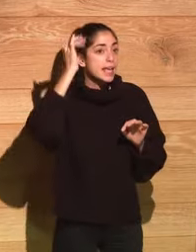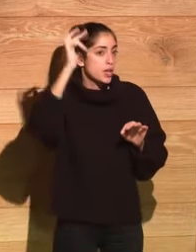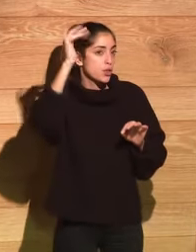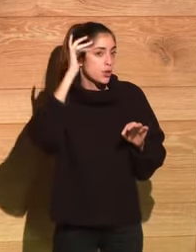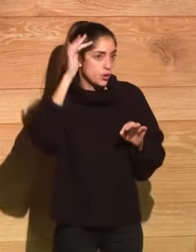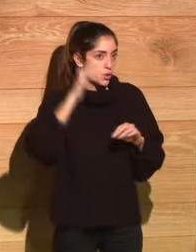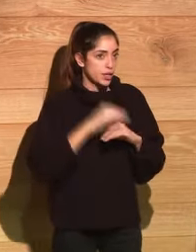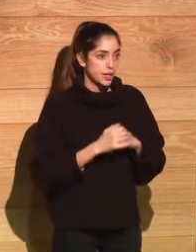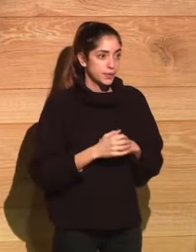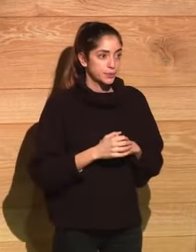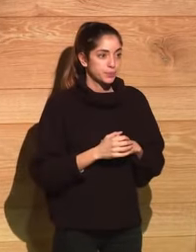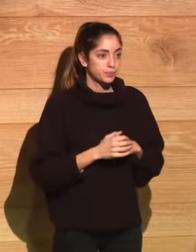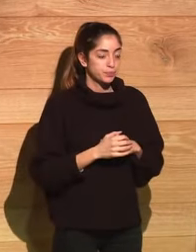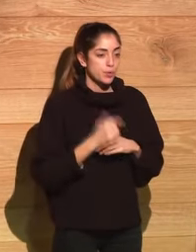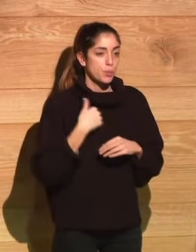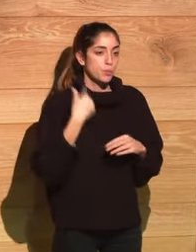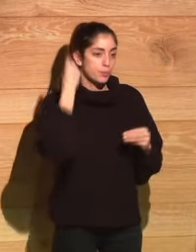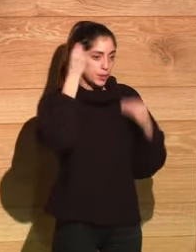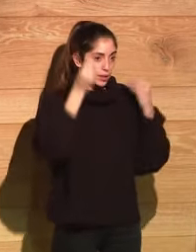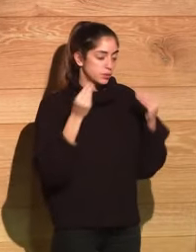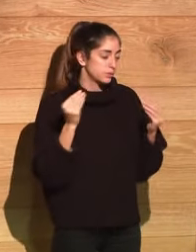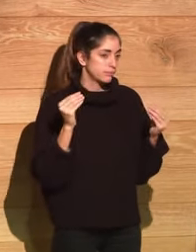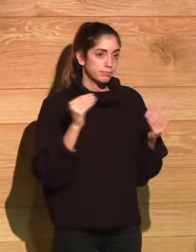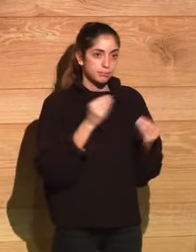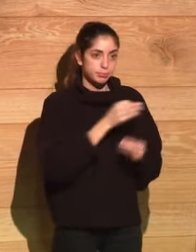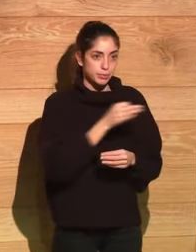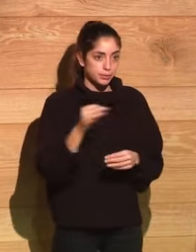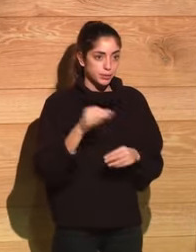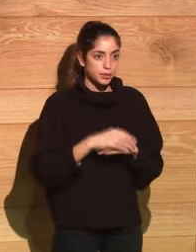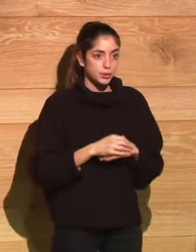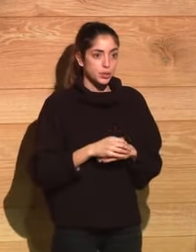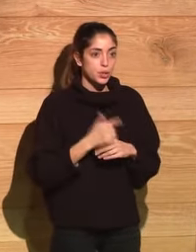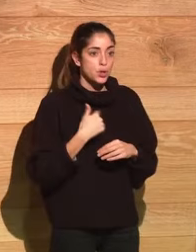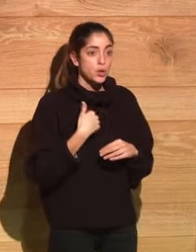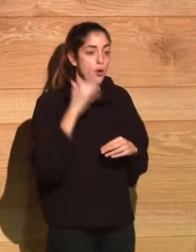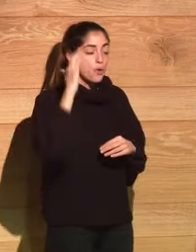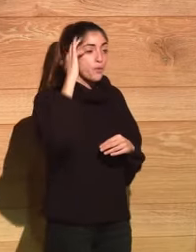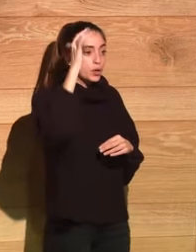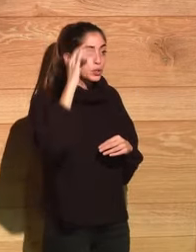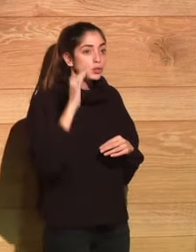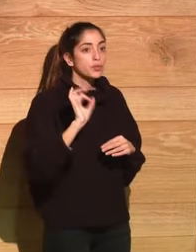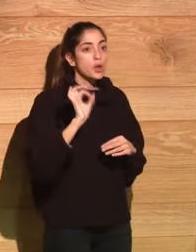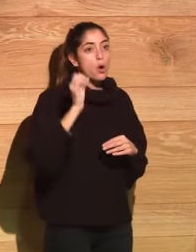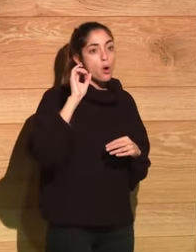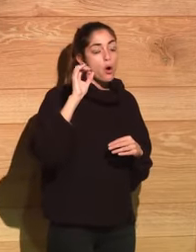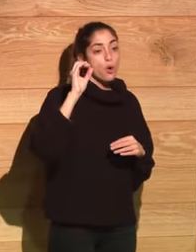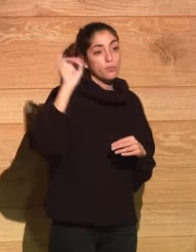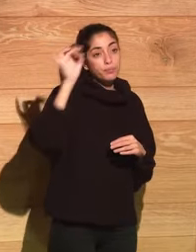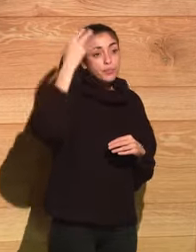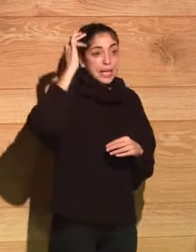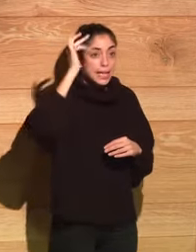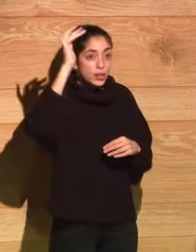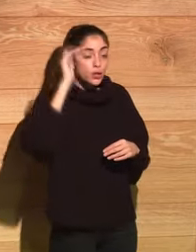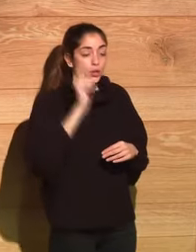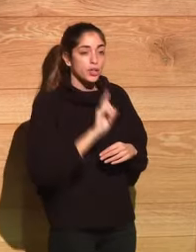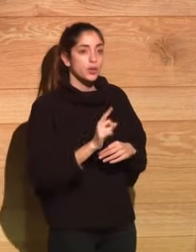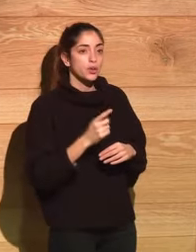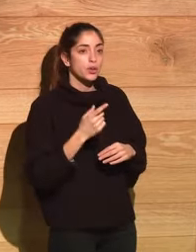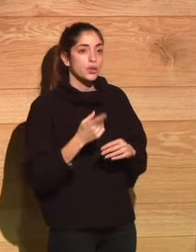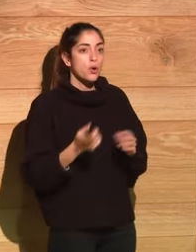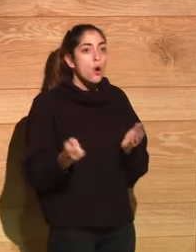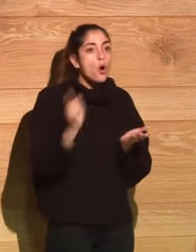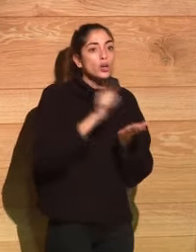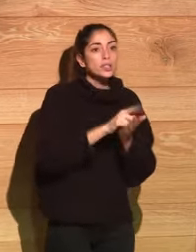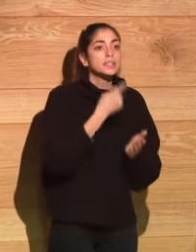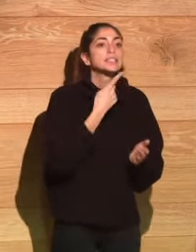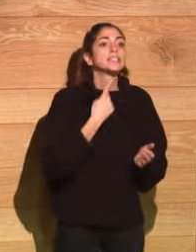ecuánimes. Muy acertados. Pues yo no me quedo ni con filosofía ni con ideología, vuelvo a la palabra deseo, que me encanta, y